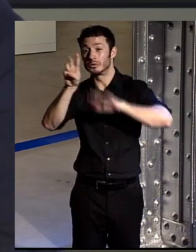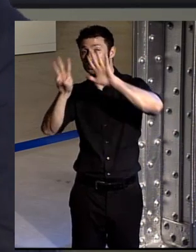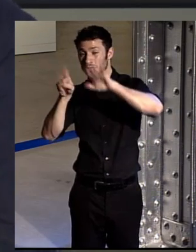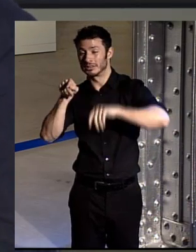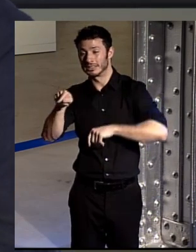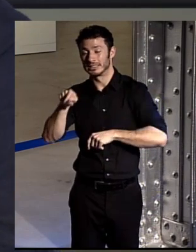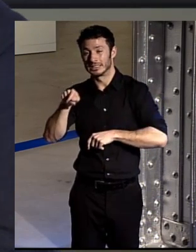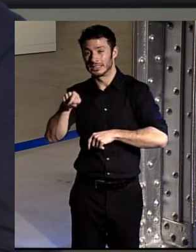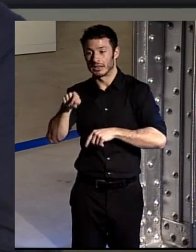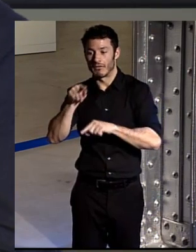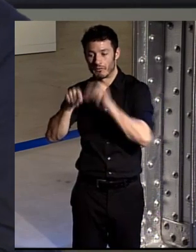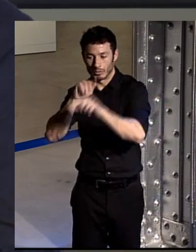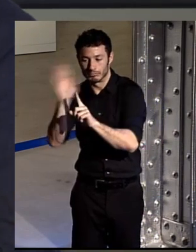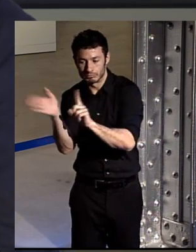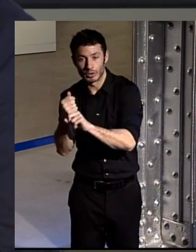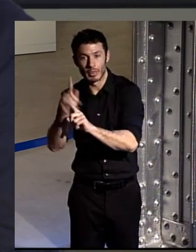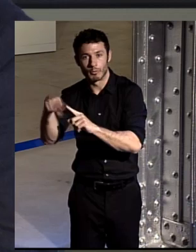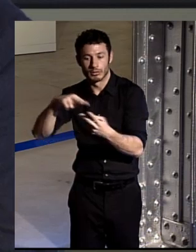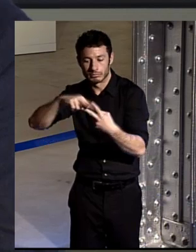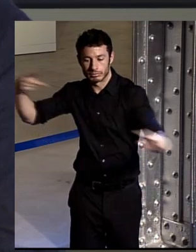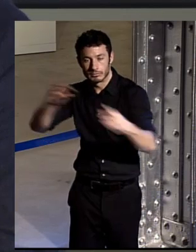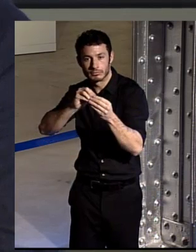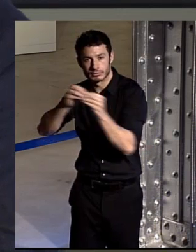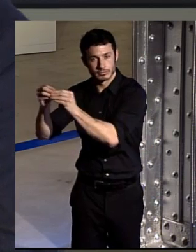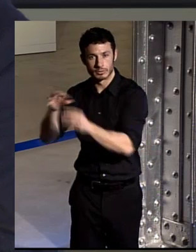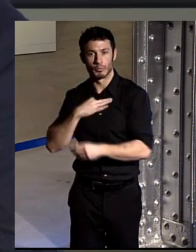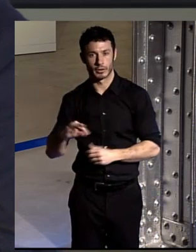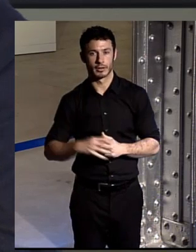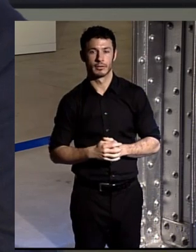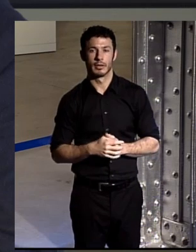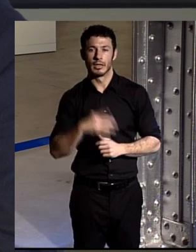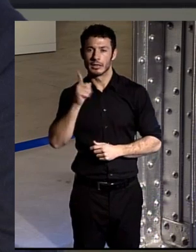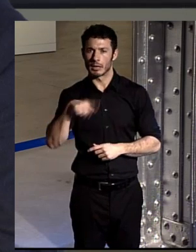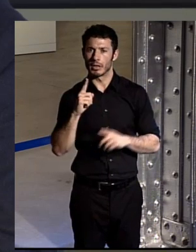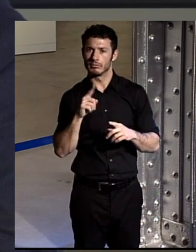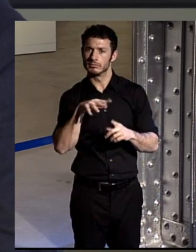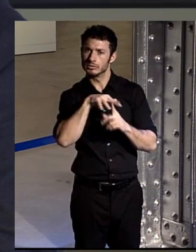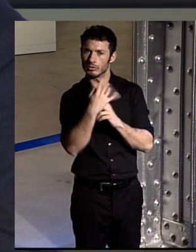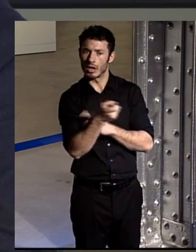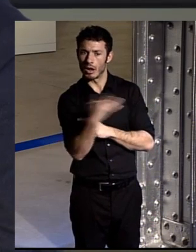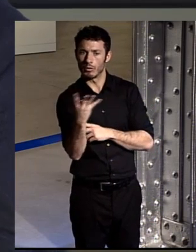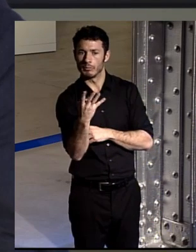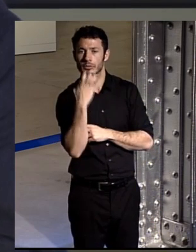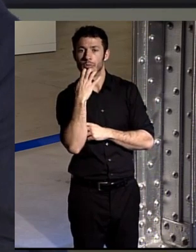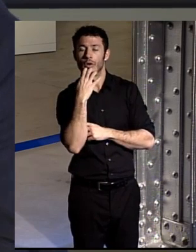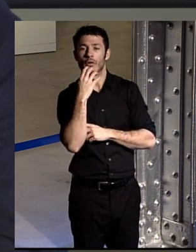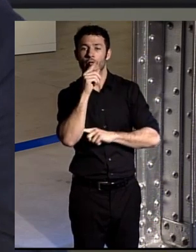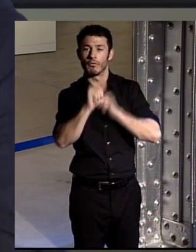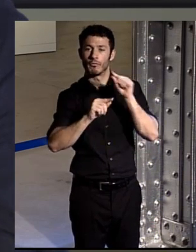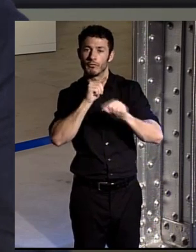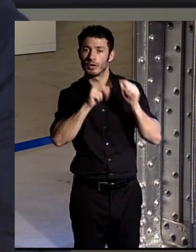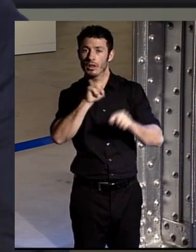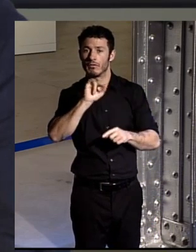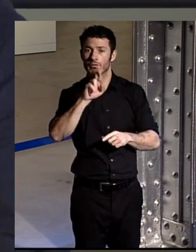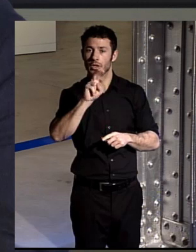el genoma. También ha habido casos de que se pueda reactivar el virus de la viruela, pero sí es verdad que